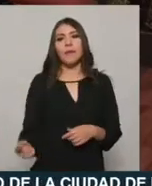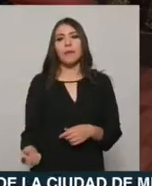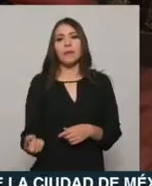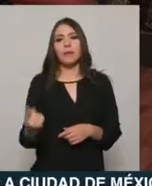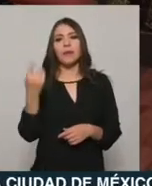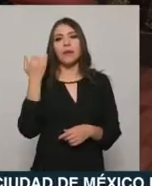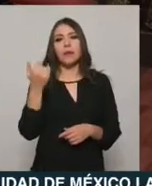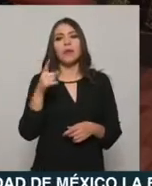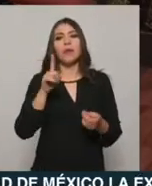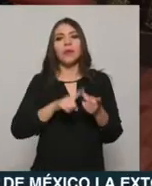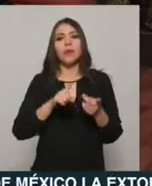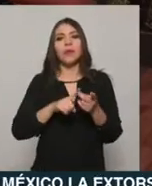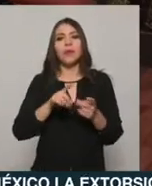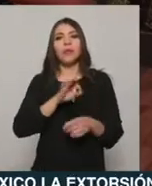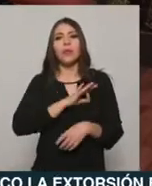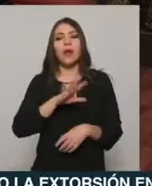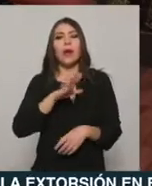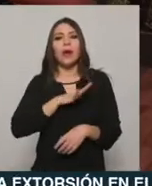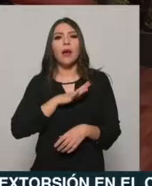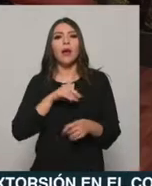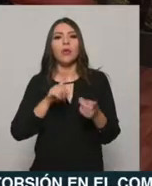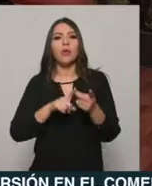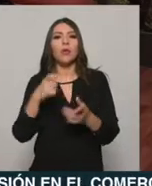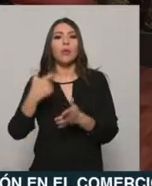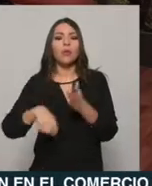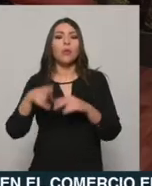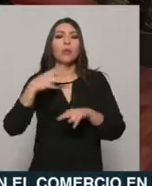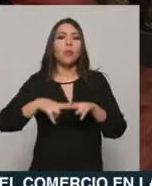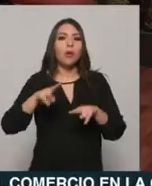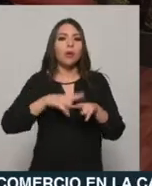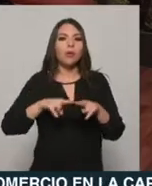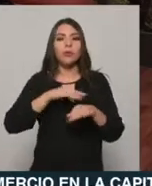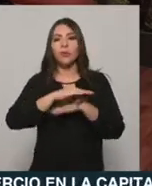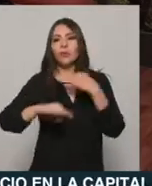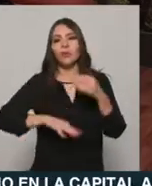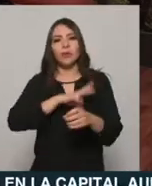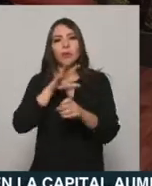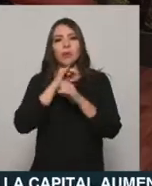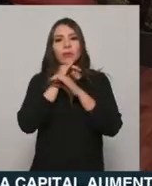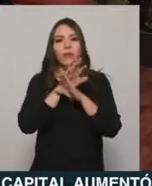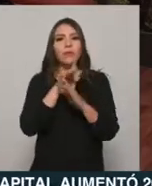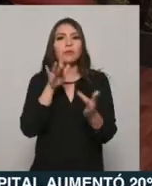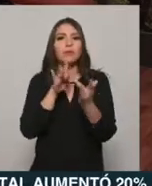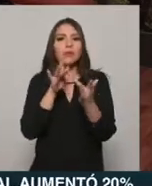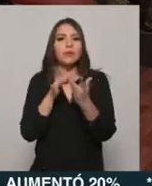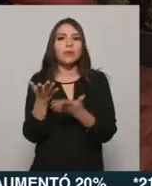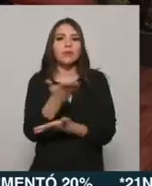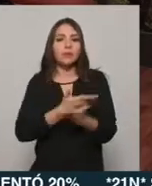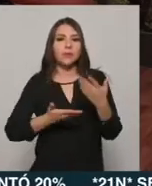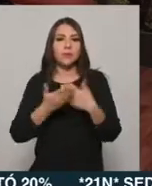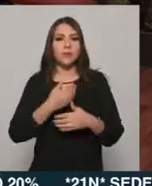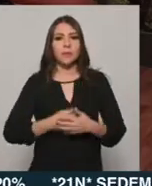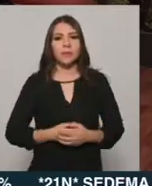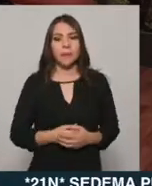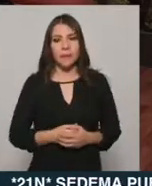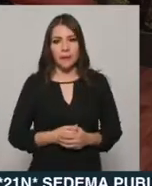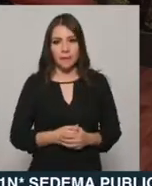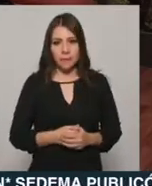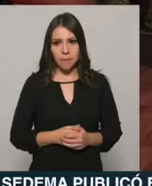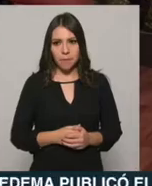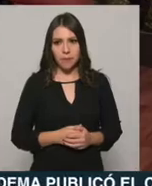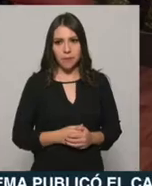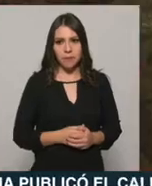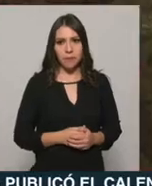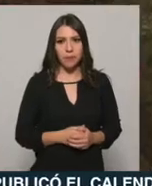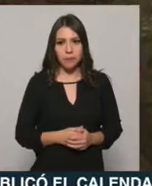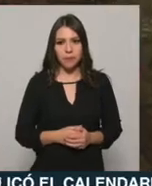y pues díganos dónde podemos encontrar o dónde podemos comprar boletos, toda la información, sus redes sociales si es que tienen. Claro que sí, se puede decir en